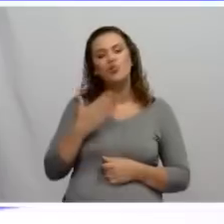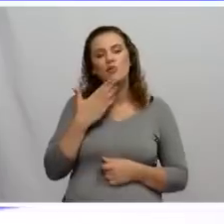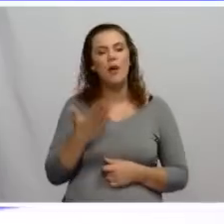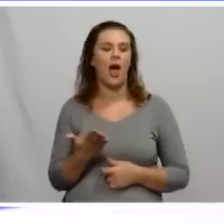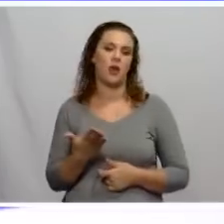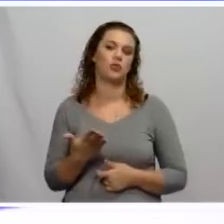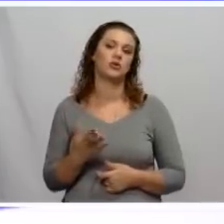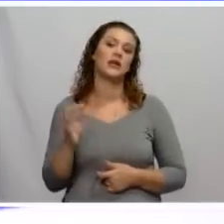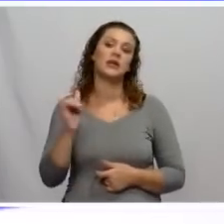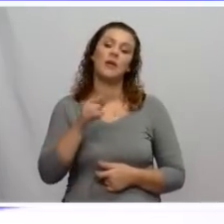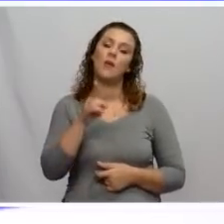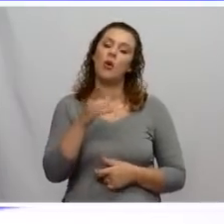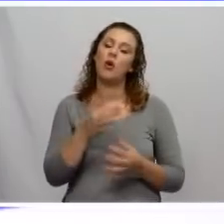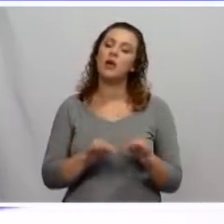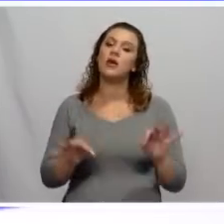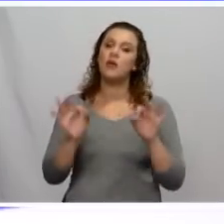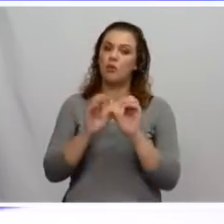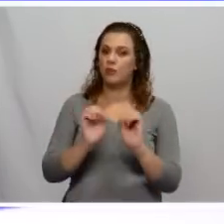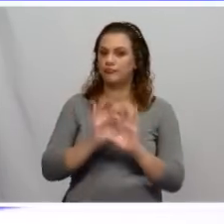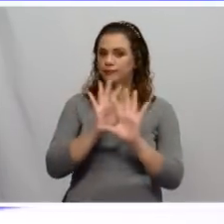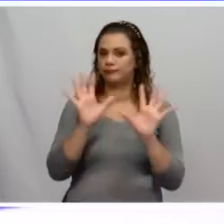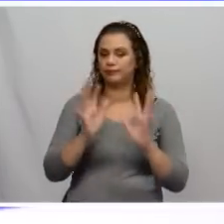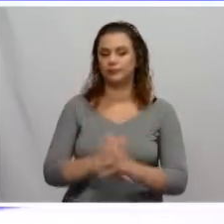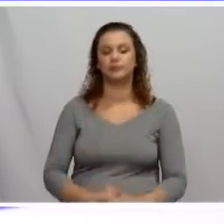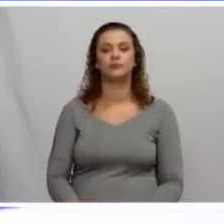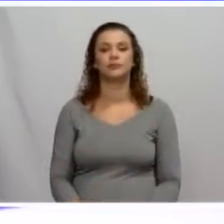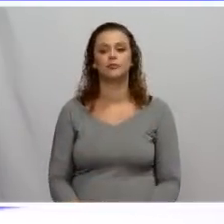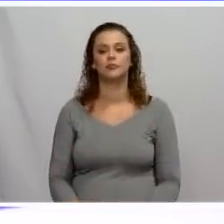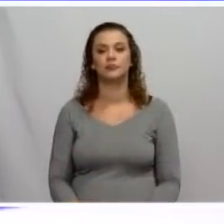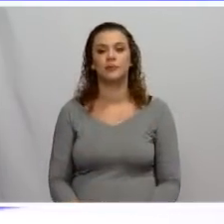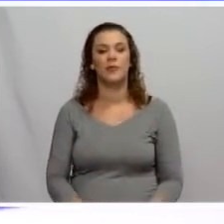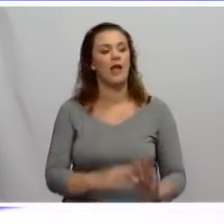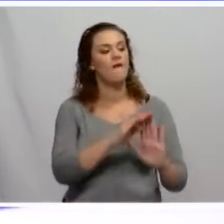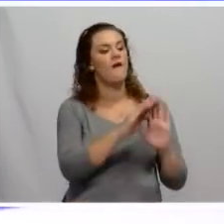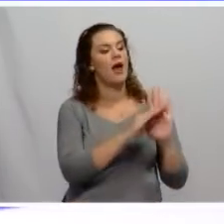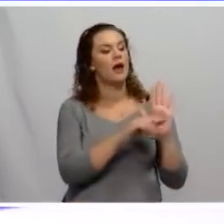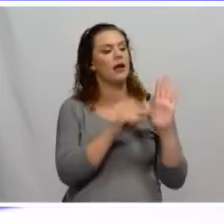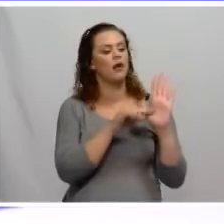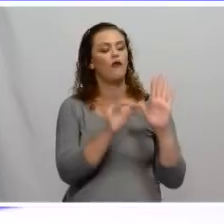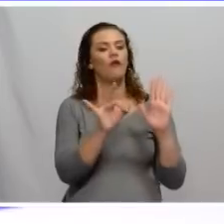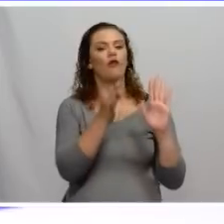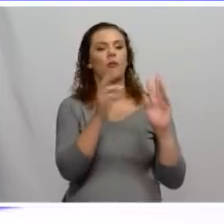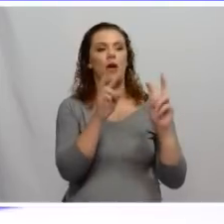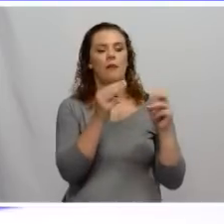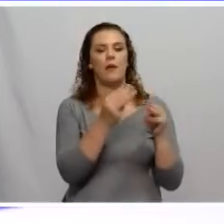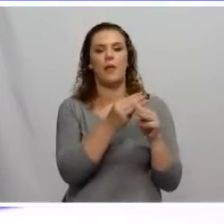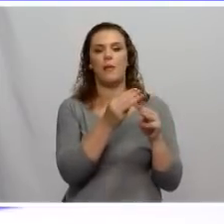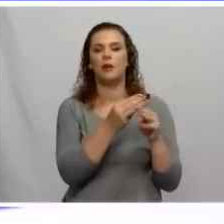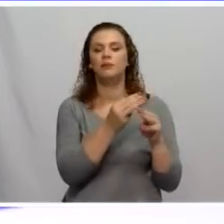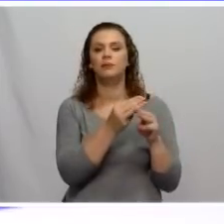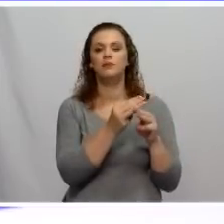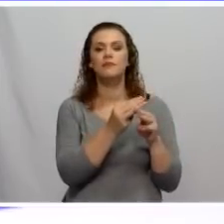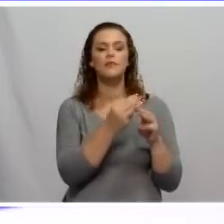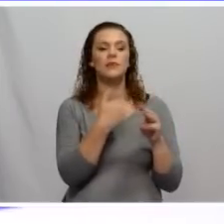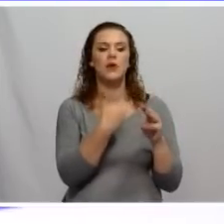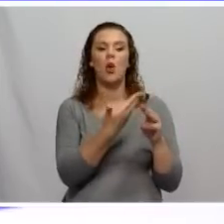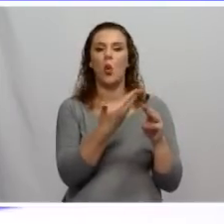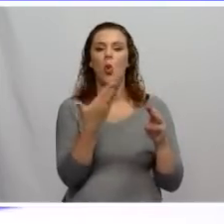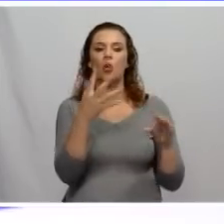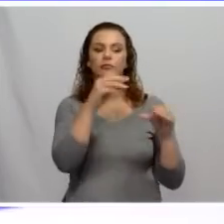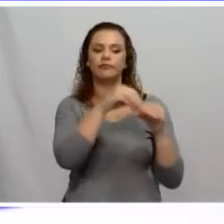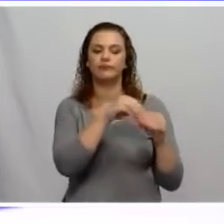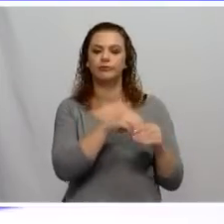malos también hay otra cosa que es importante clarificarla el ranking es una fórmula matemática O sea hay varios elementos